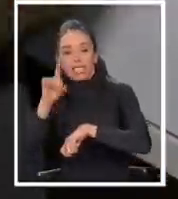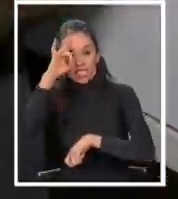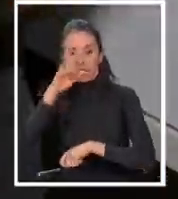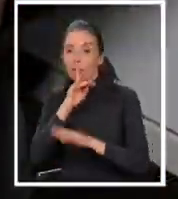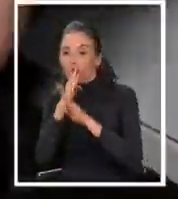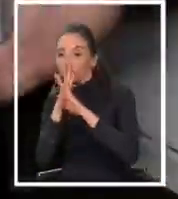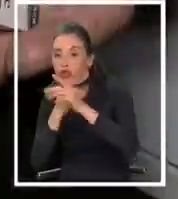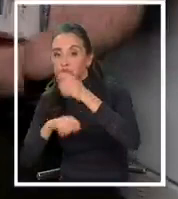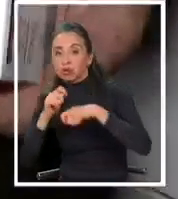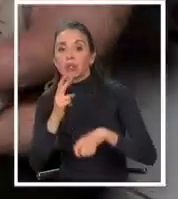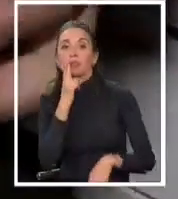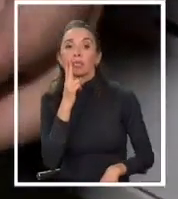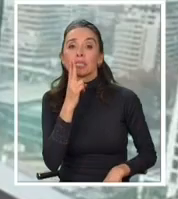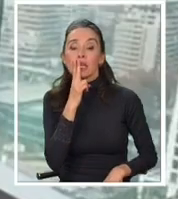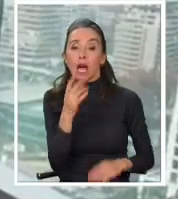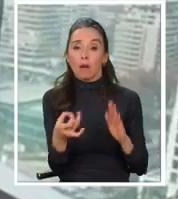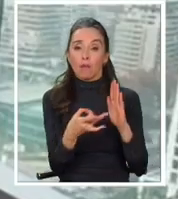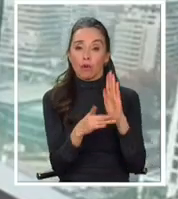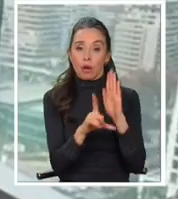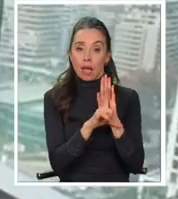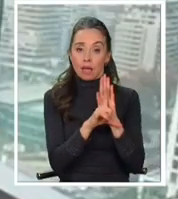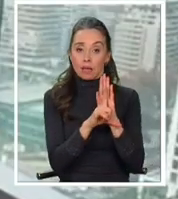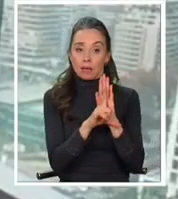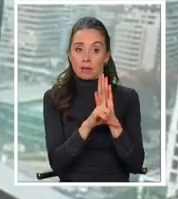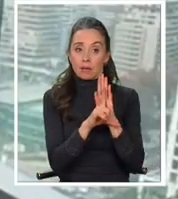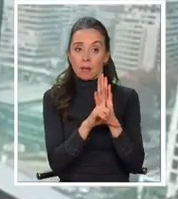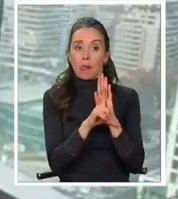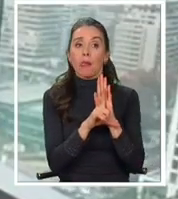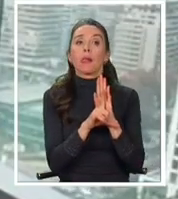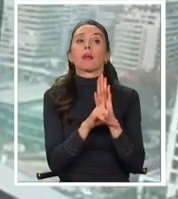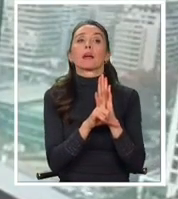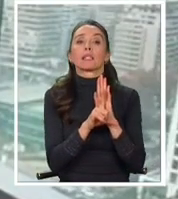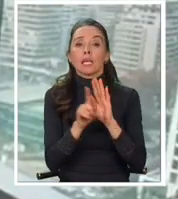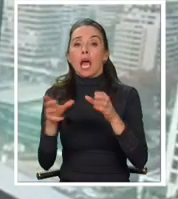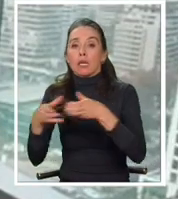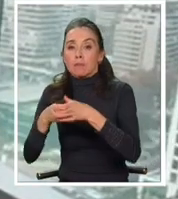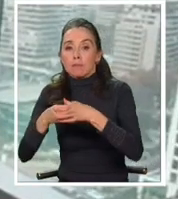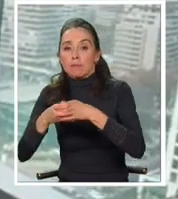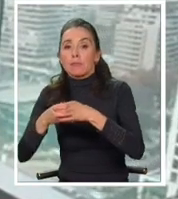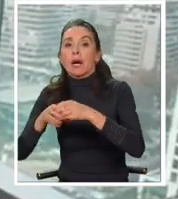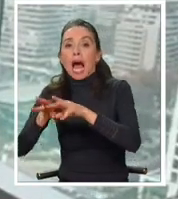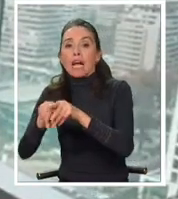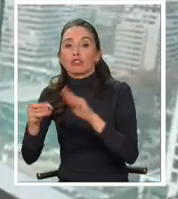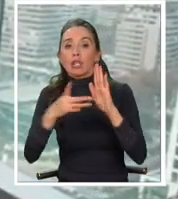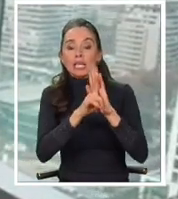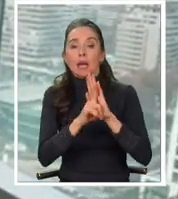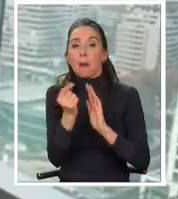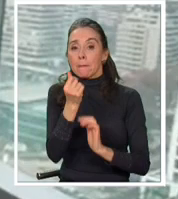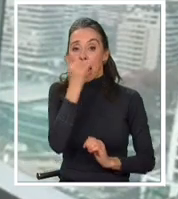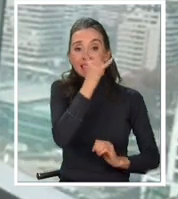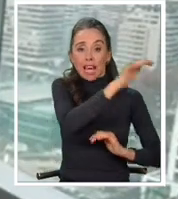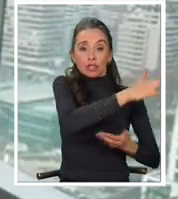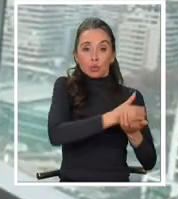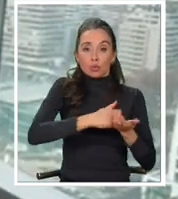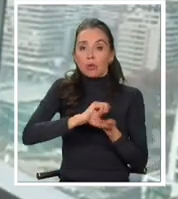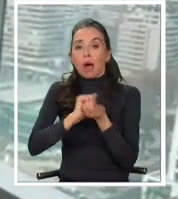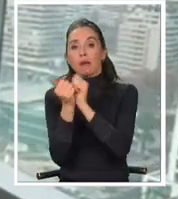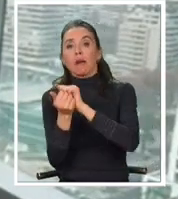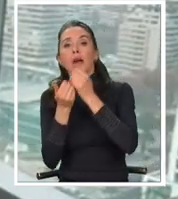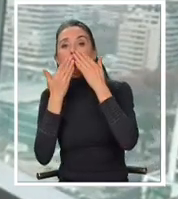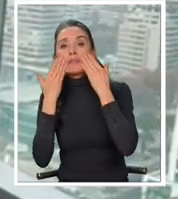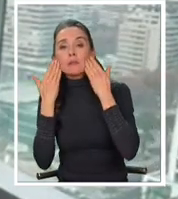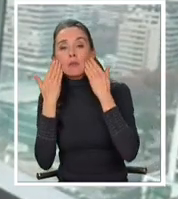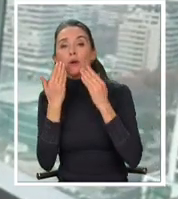el contrabando de cigarrillos es un delito precedente para la asociación ilícita y para el lavado de activos. Sabemos